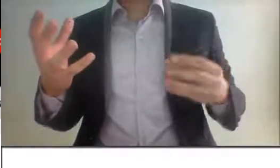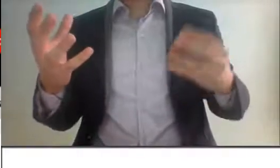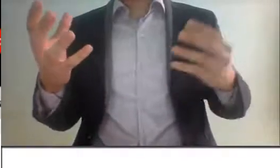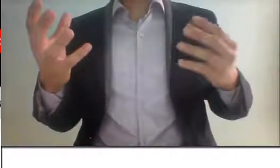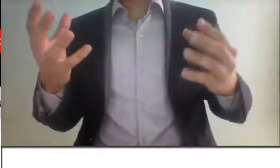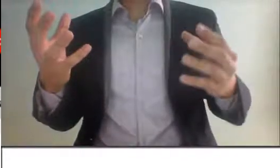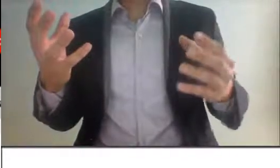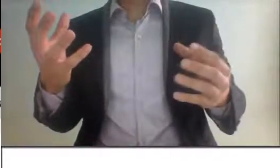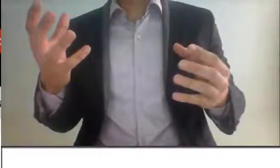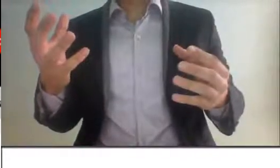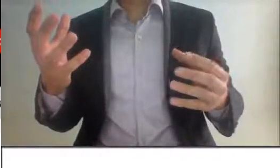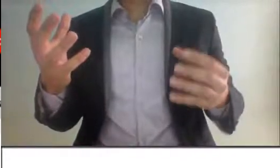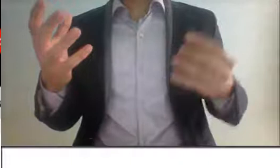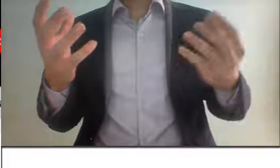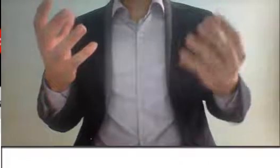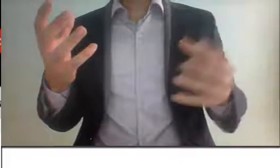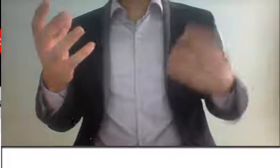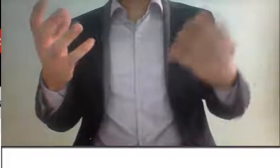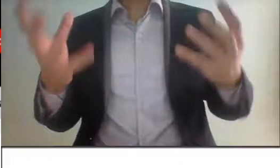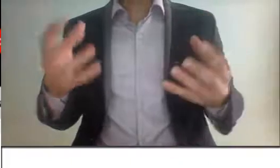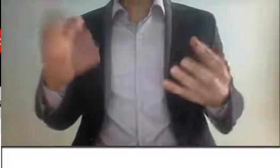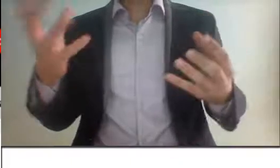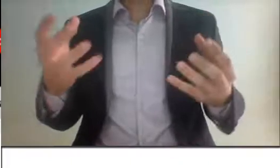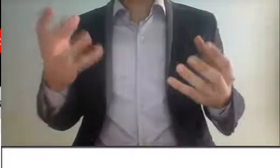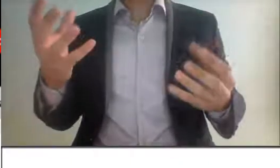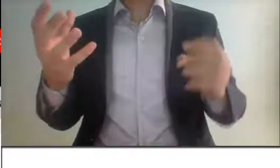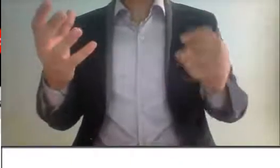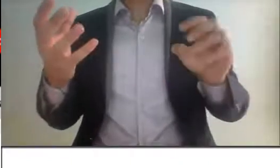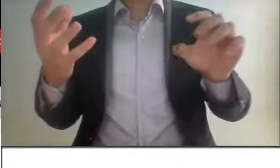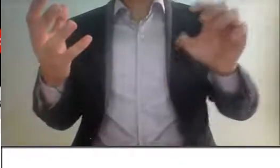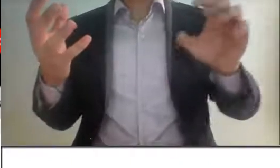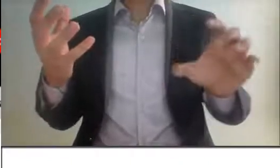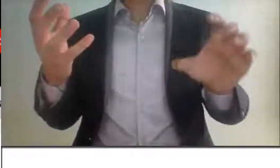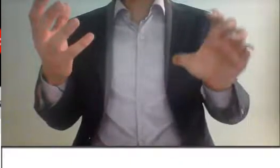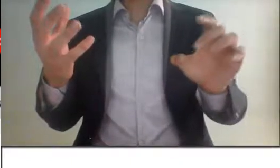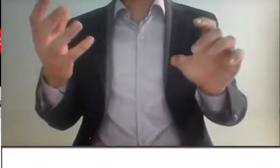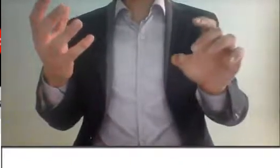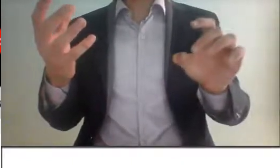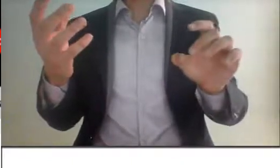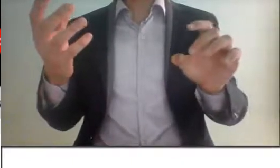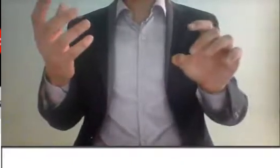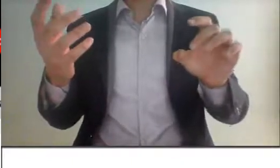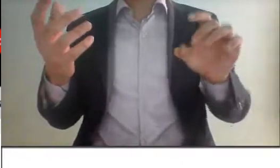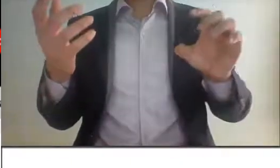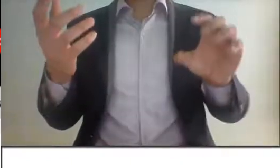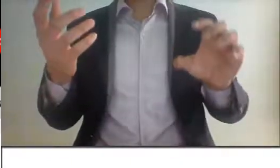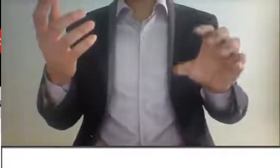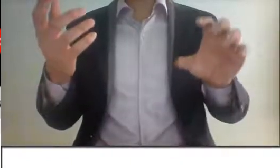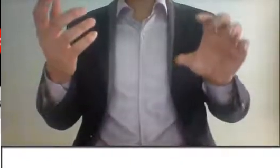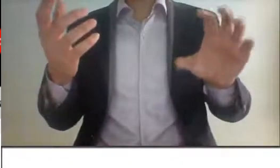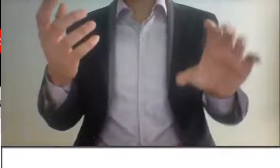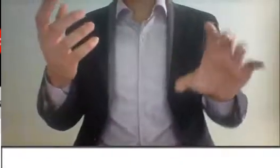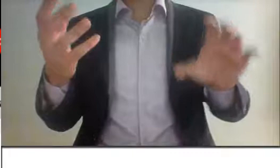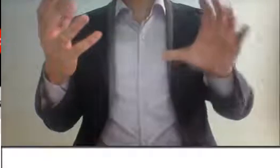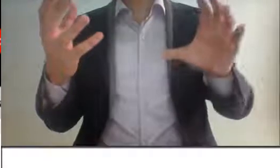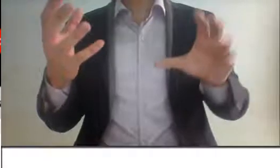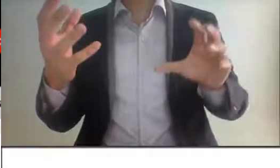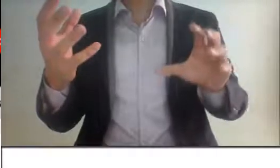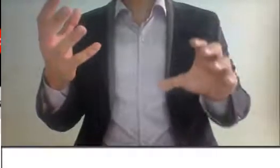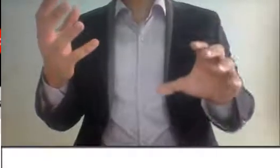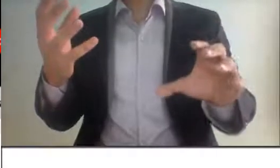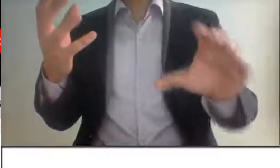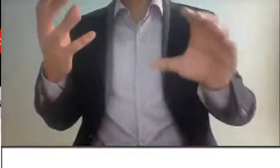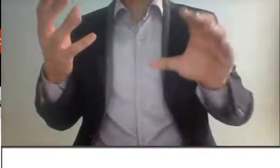significa? Que bueno, vamos a seguir perdiendo no por culpa del actual gobierno, sino por culpa del gobierno panista y priista, que lo que hicieron fue firmar contratos a diestra y siniestra.